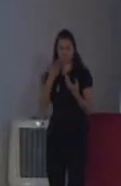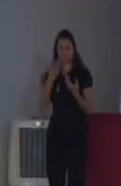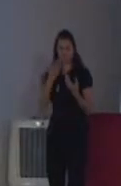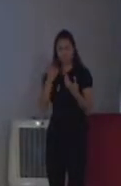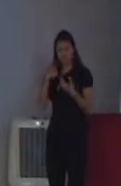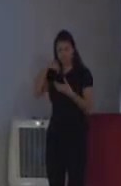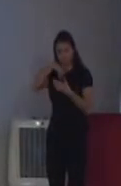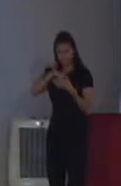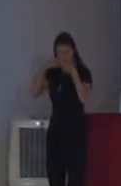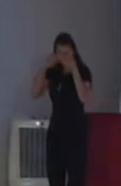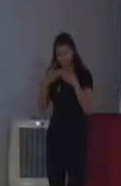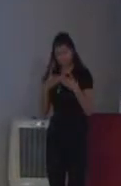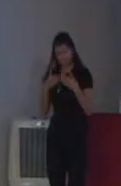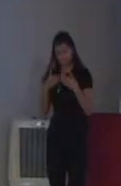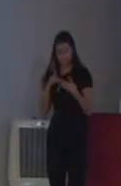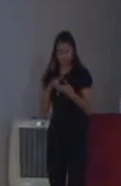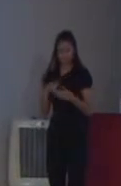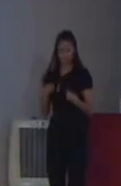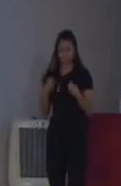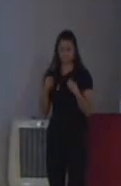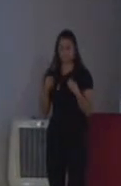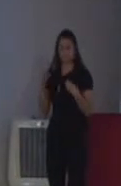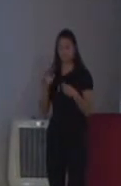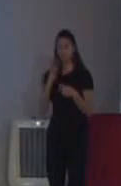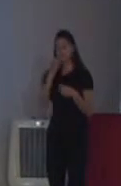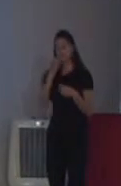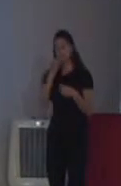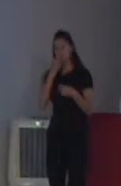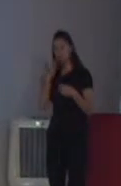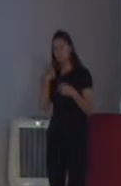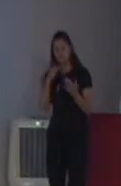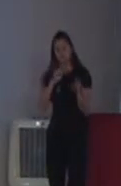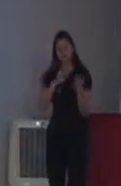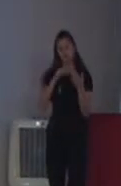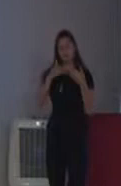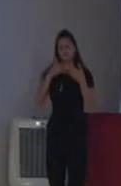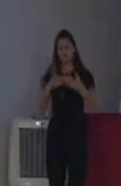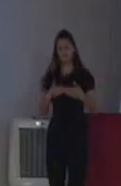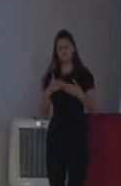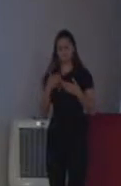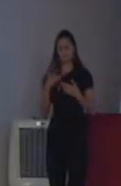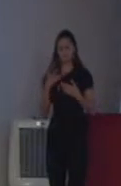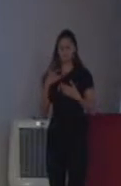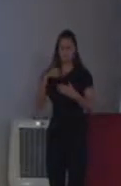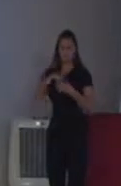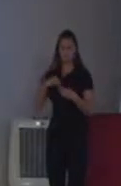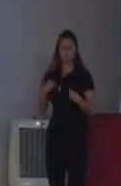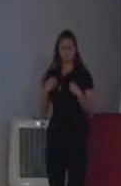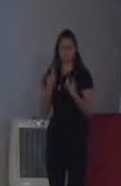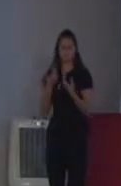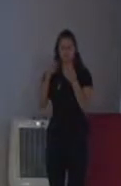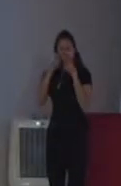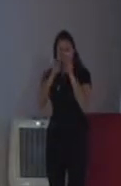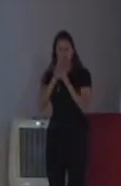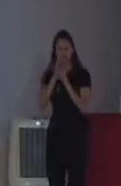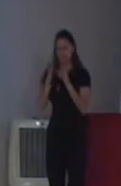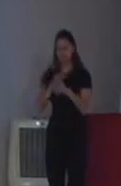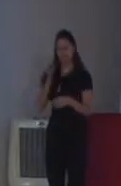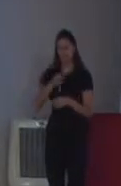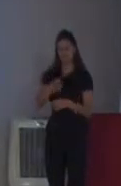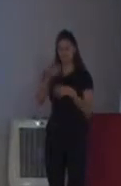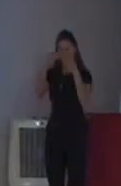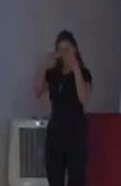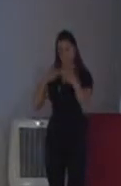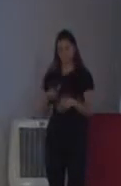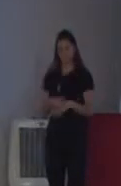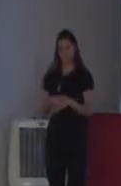convive con una discapacidad o cuando se acerca a una discapacidad, ¿no? Es el reconocimiento, digamos, constante y permanente de la discapacidad, entre